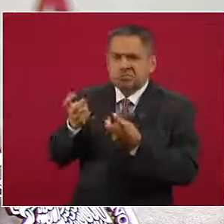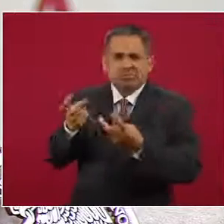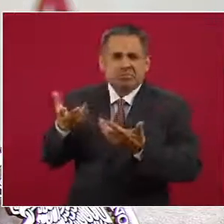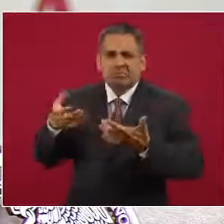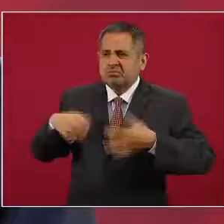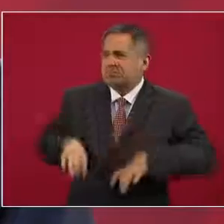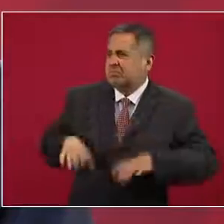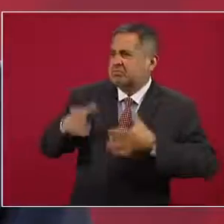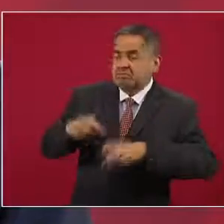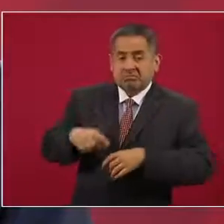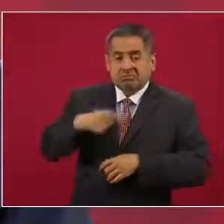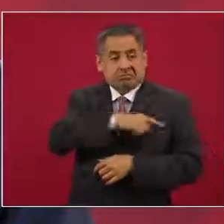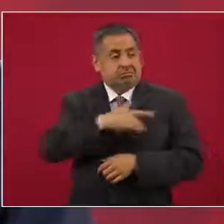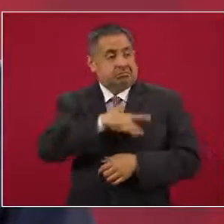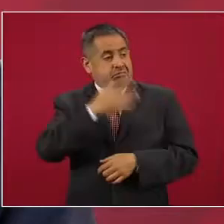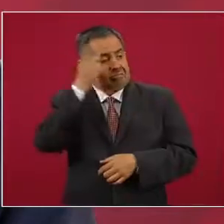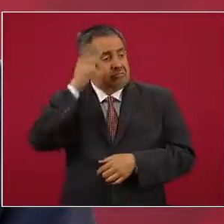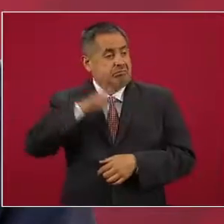de México